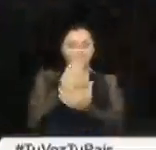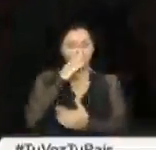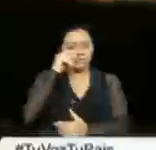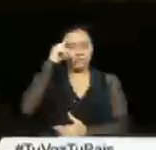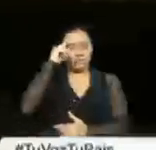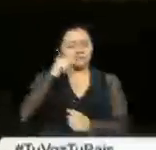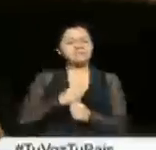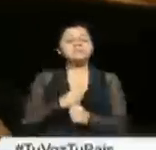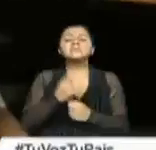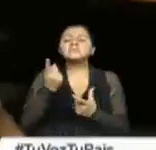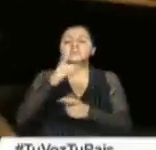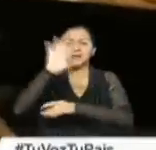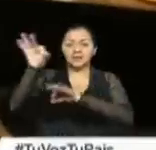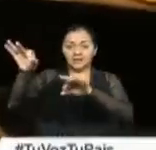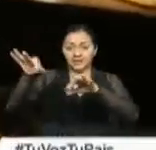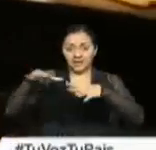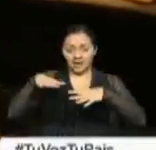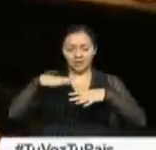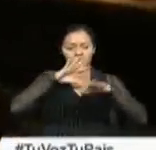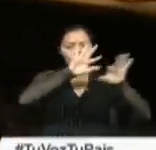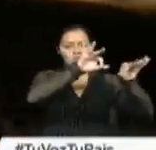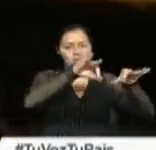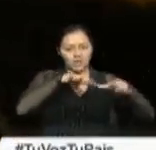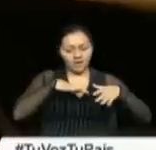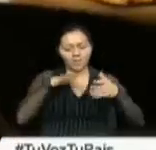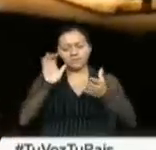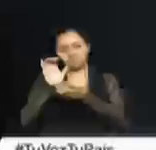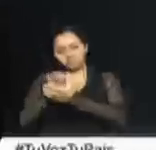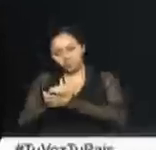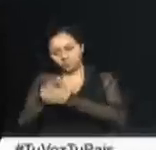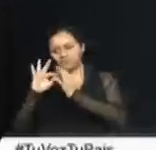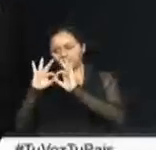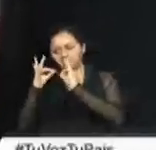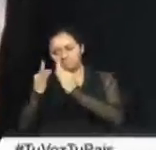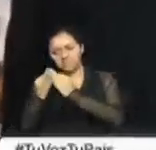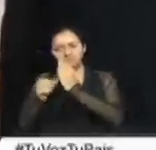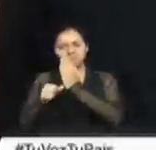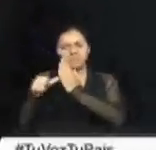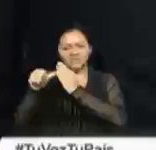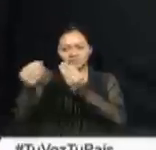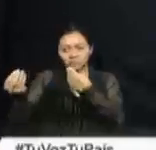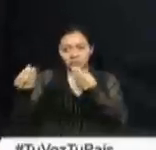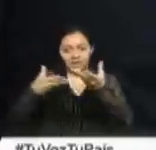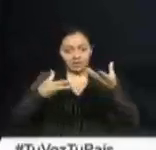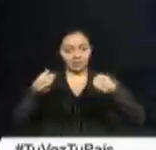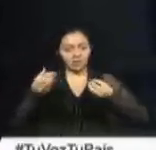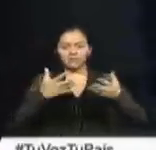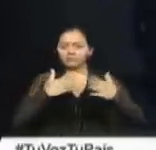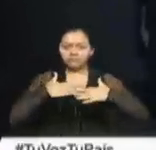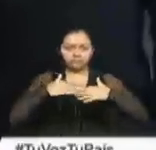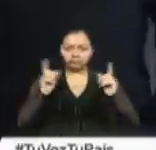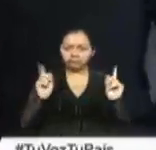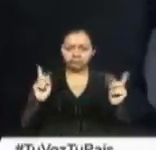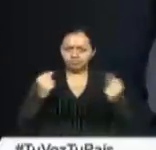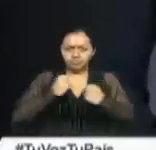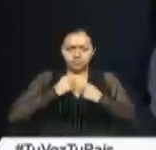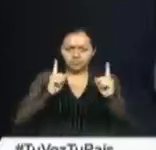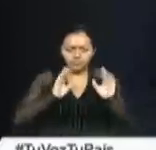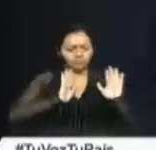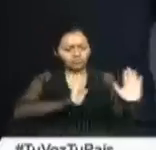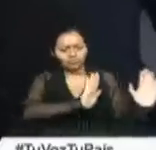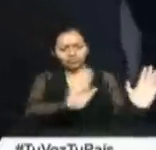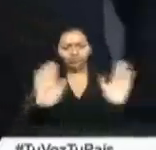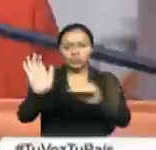determinó que los obsequios que él, su familia y comitiva han recibido a lo largo de su mandato son del pueblo y por tanto deben